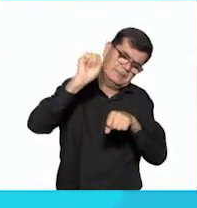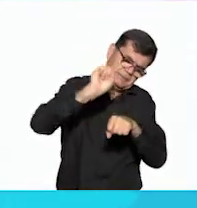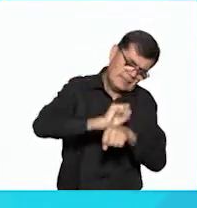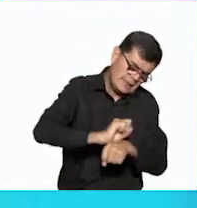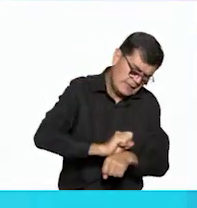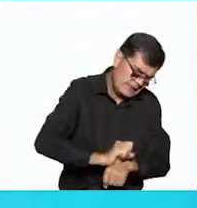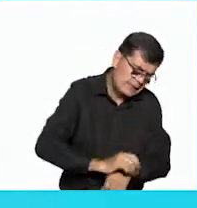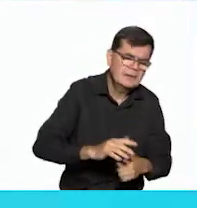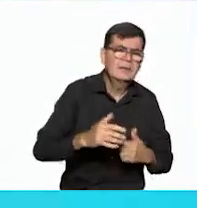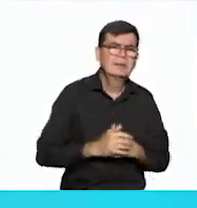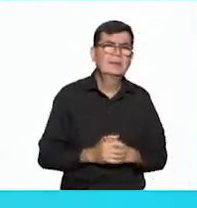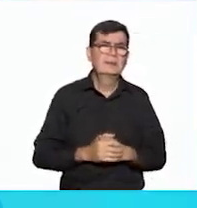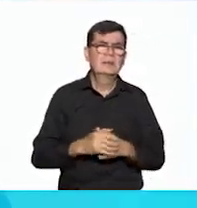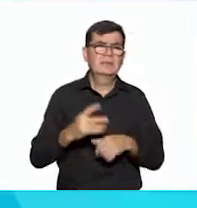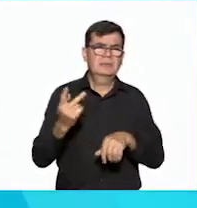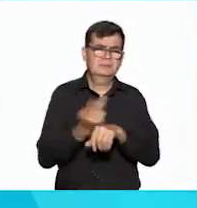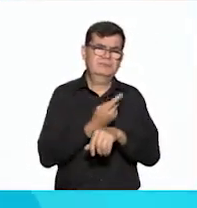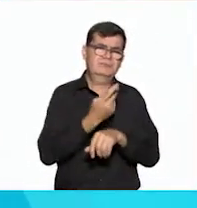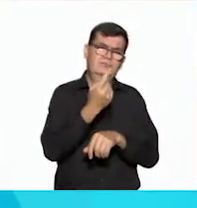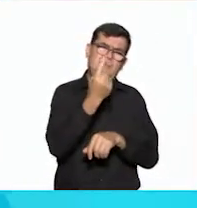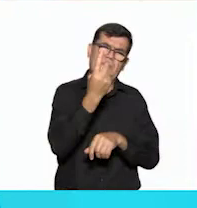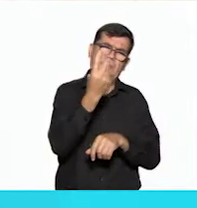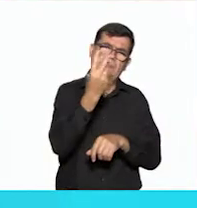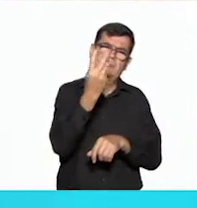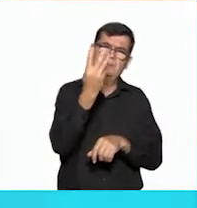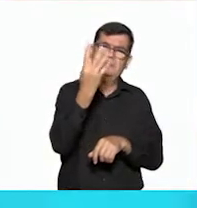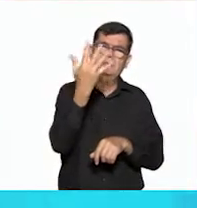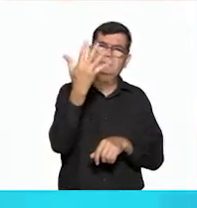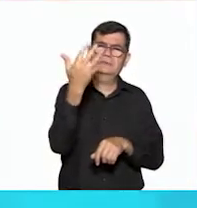1, 2, 3, 4, 5, 6, 7 semanas. Pasaron